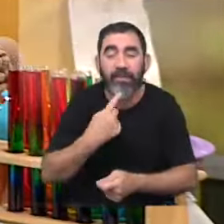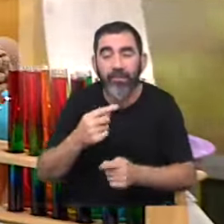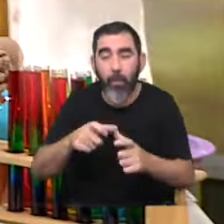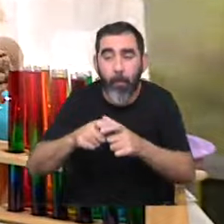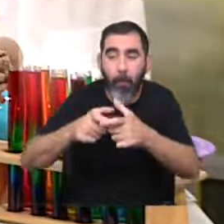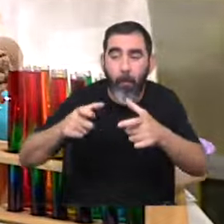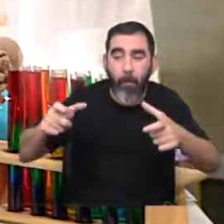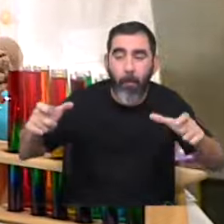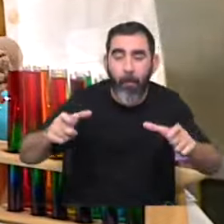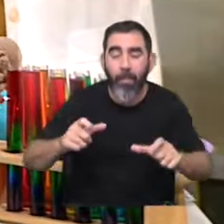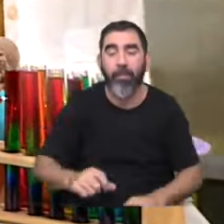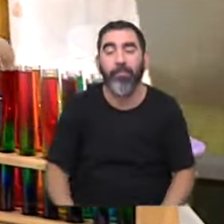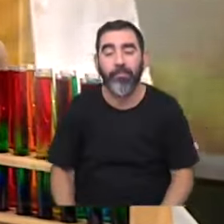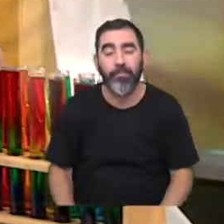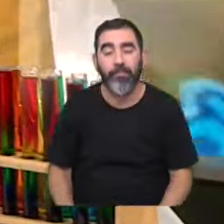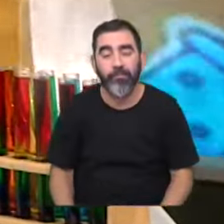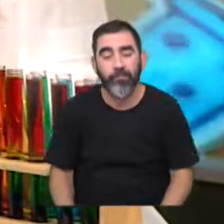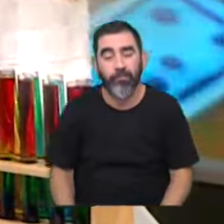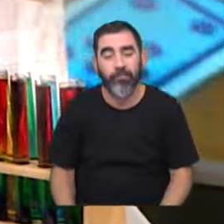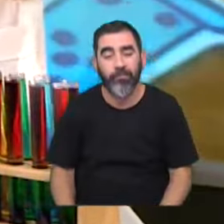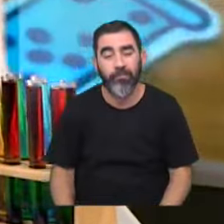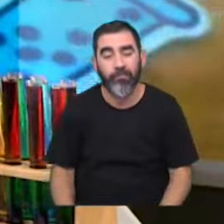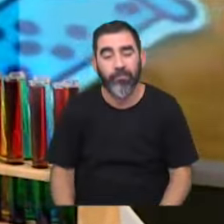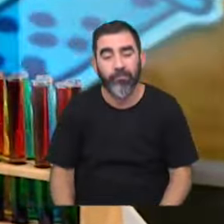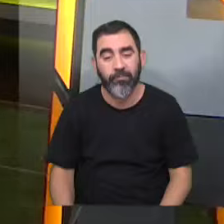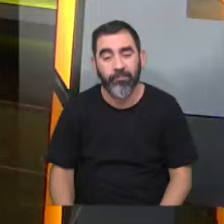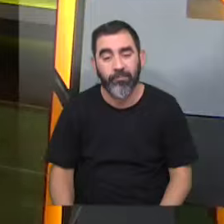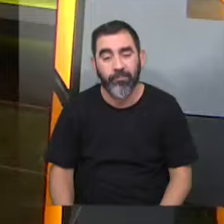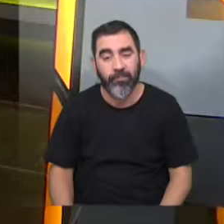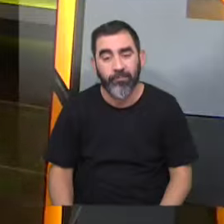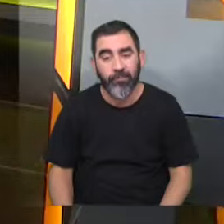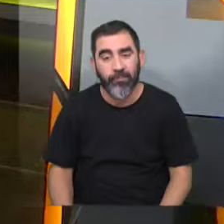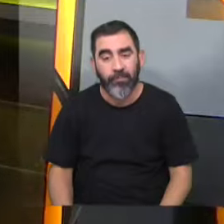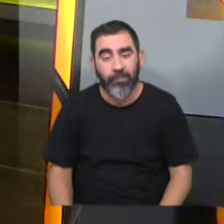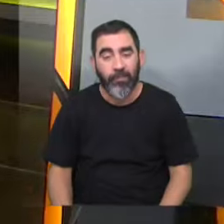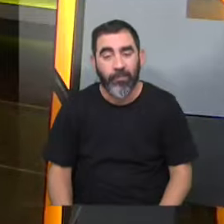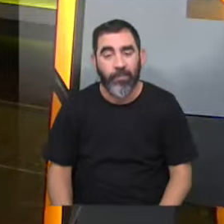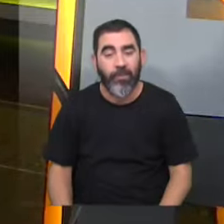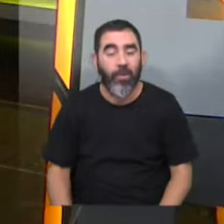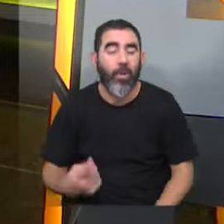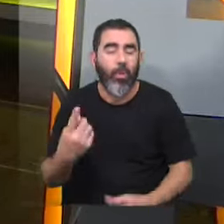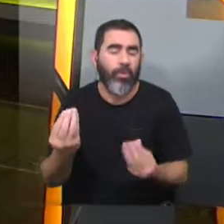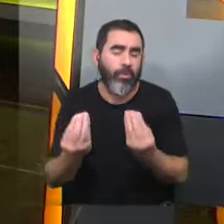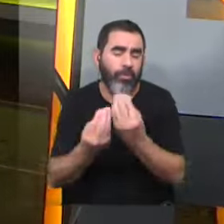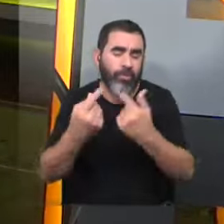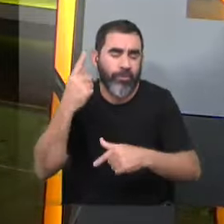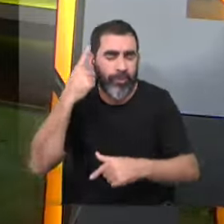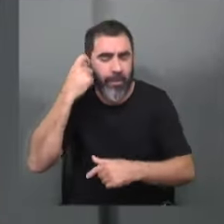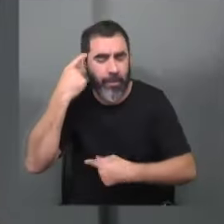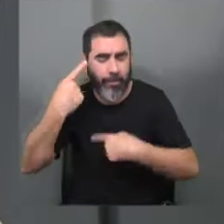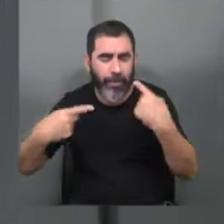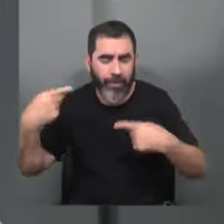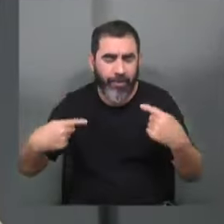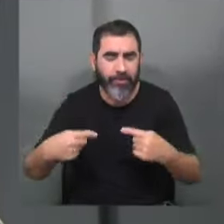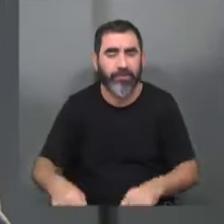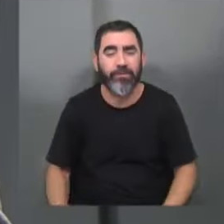la reacción a que se dé más controladamente. Excelente. Estefan, esto, como dijimos recién, es uno... Uno de los tantos. Tenemos un montón, con un montón de